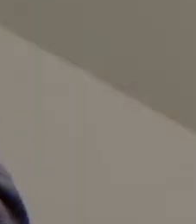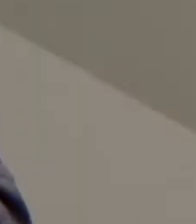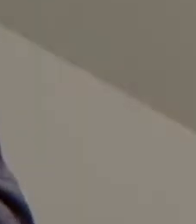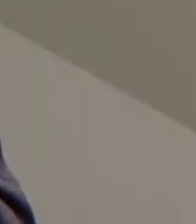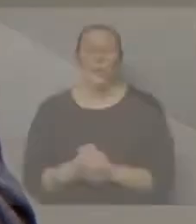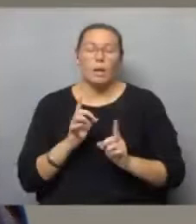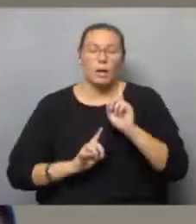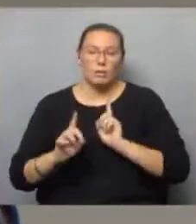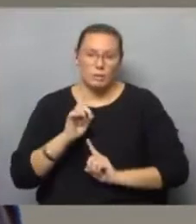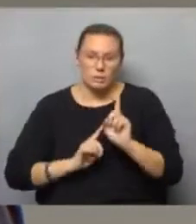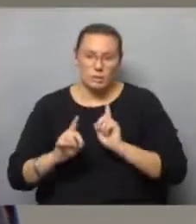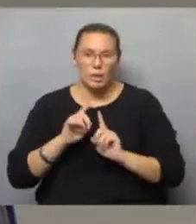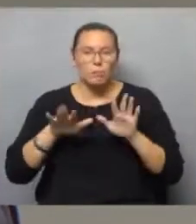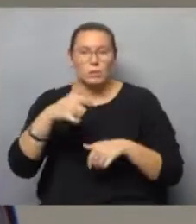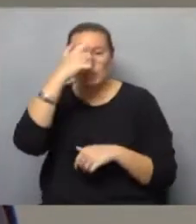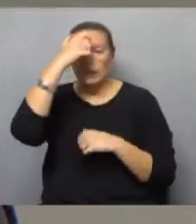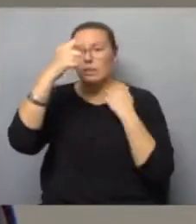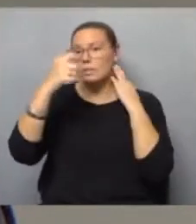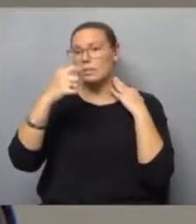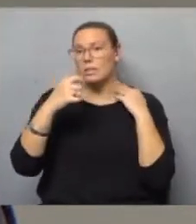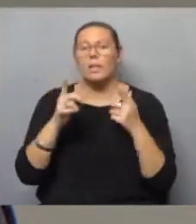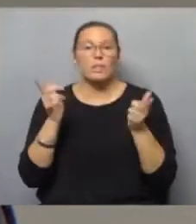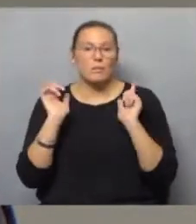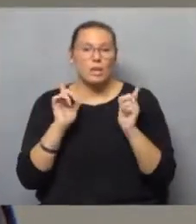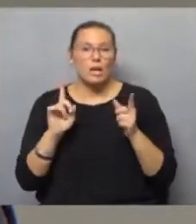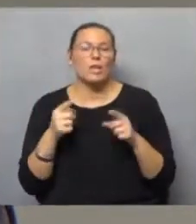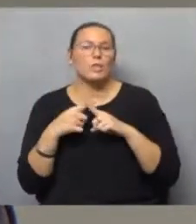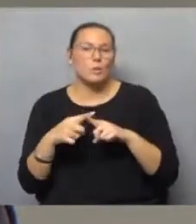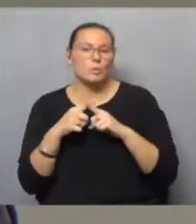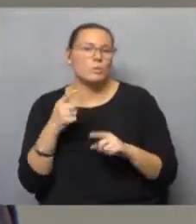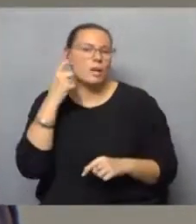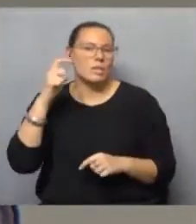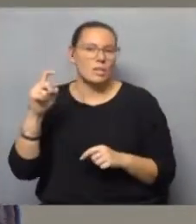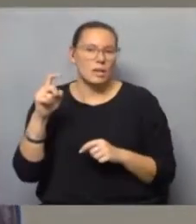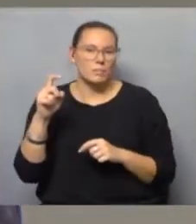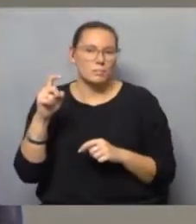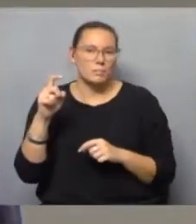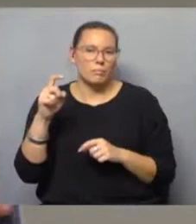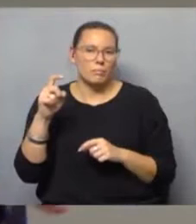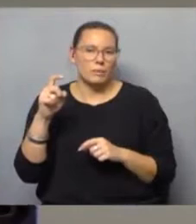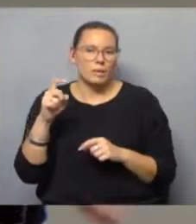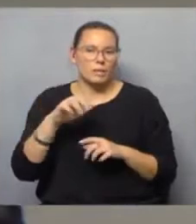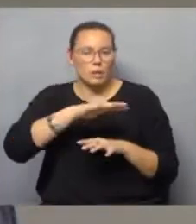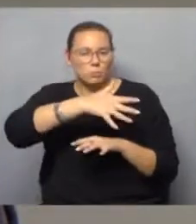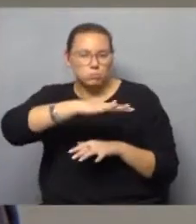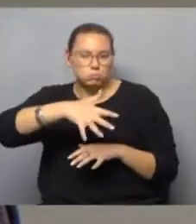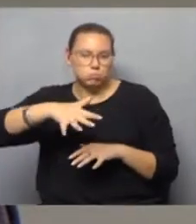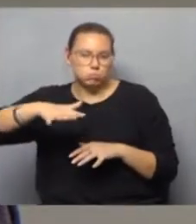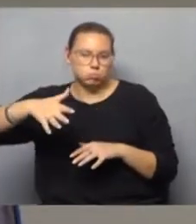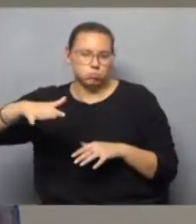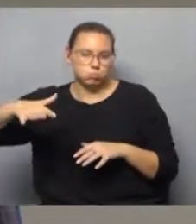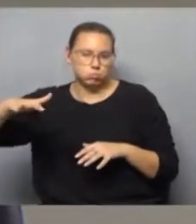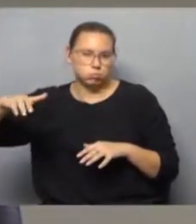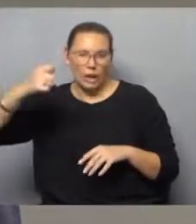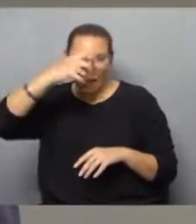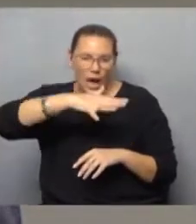A veces en Sobre Ciencia nos entretenemos dando pelea contra aquella idea de la penillanura suavemente ondulada,